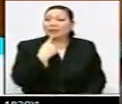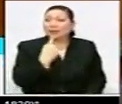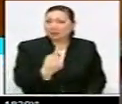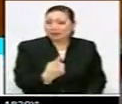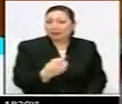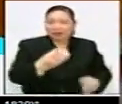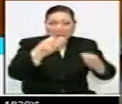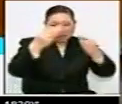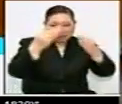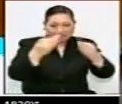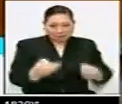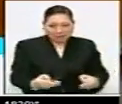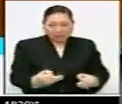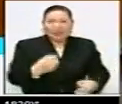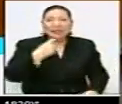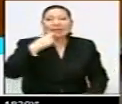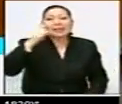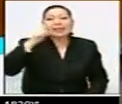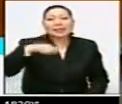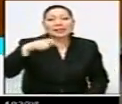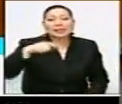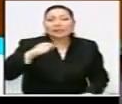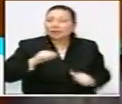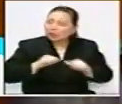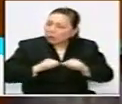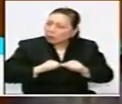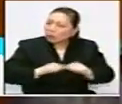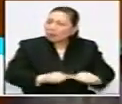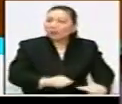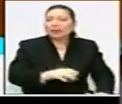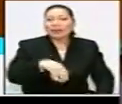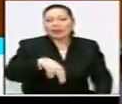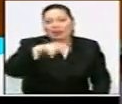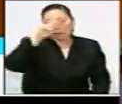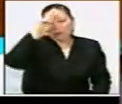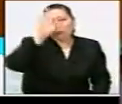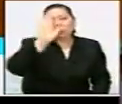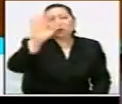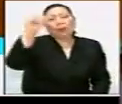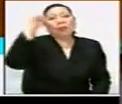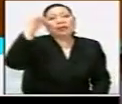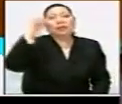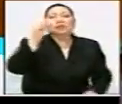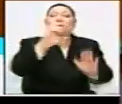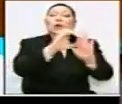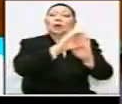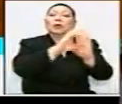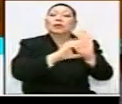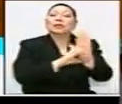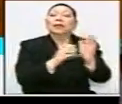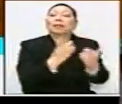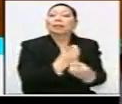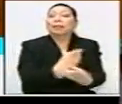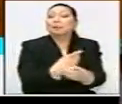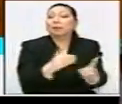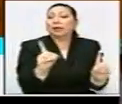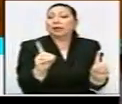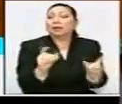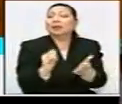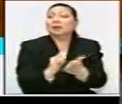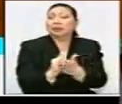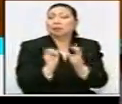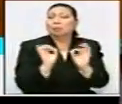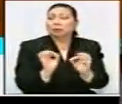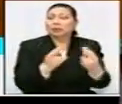y reafirmarnos en la necesidad de preservar el Estado de Derecho constitucional y democrático por el que nos